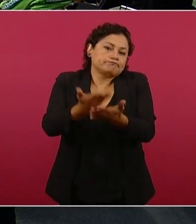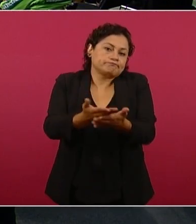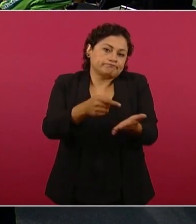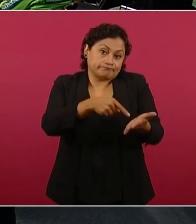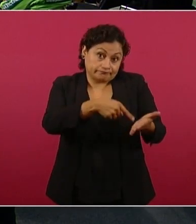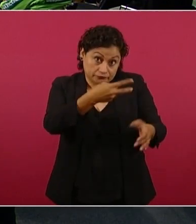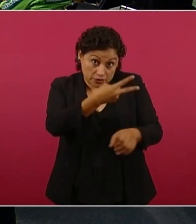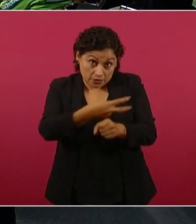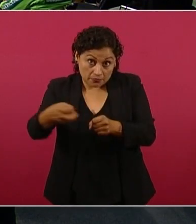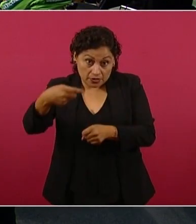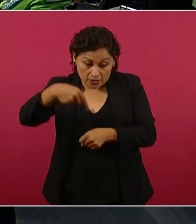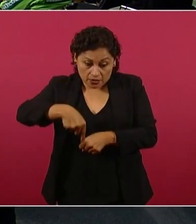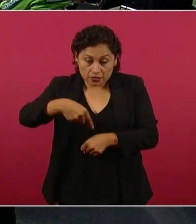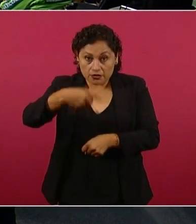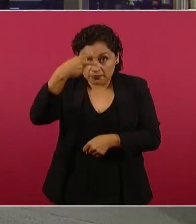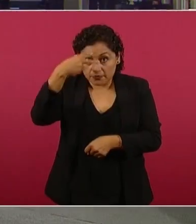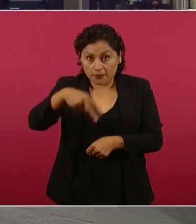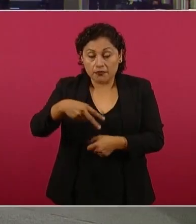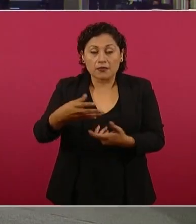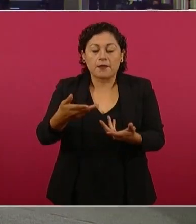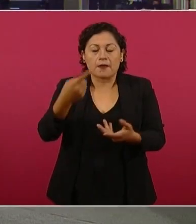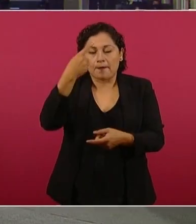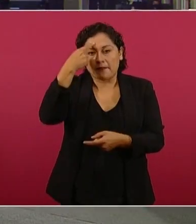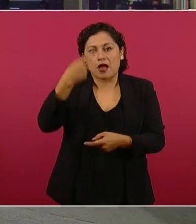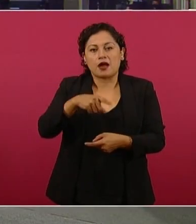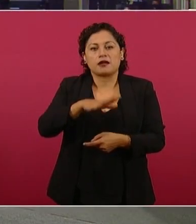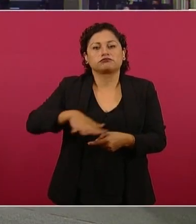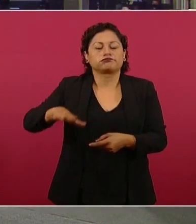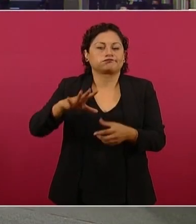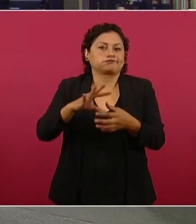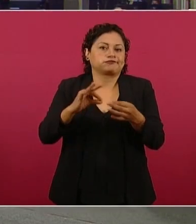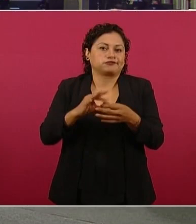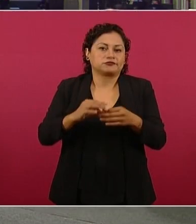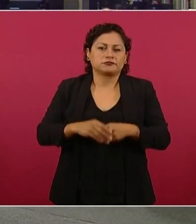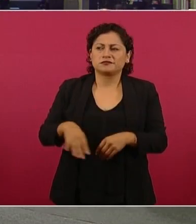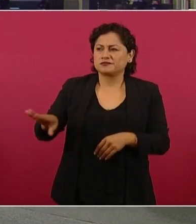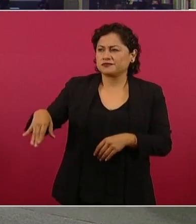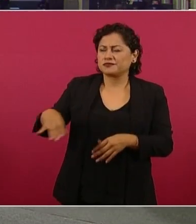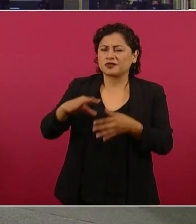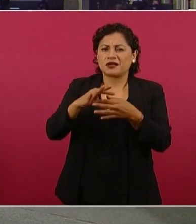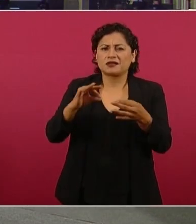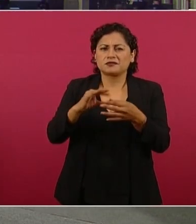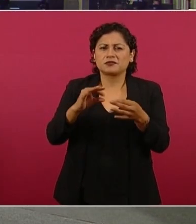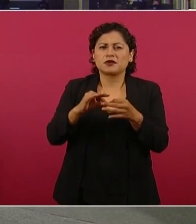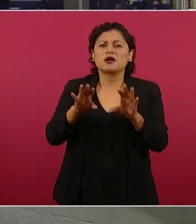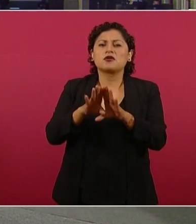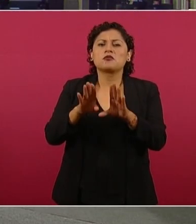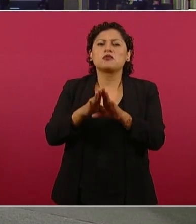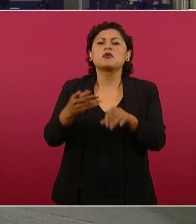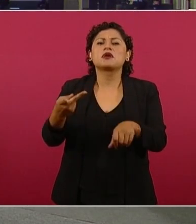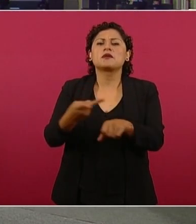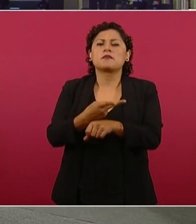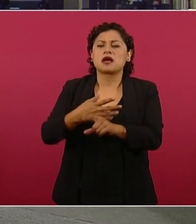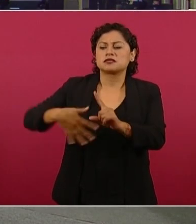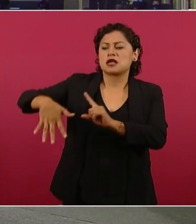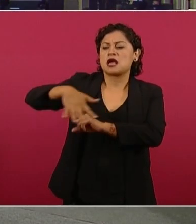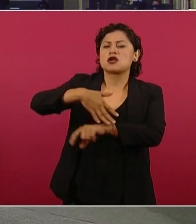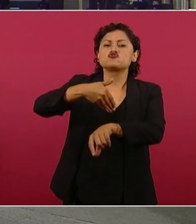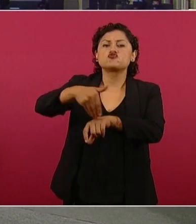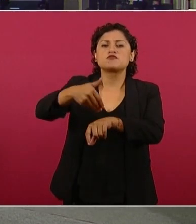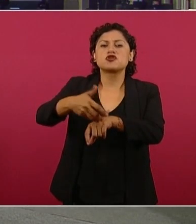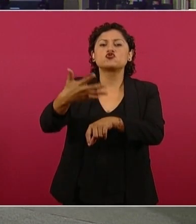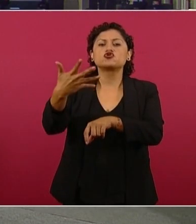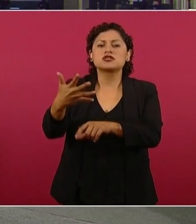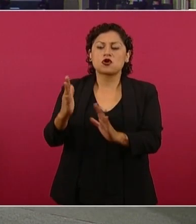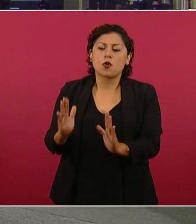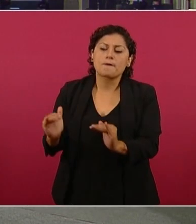ver, tú puedes platicar sobre los vestigios arqueológicos del tramo 5 en